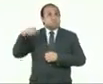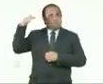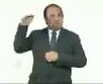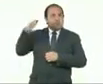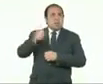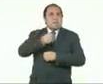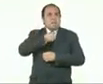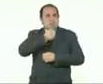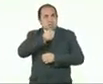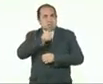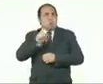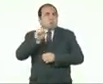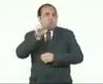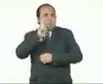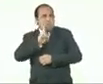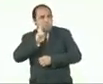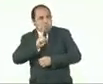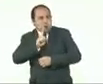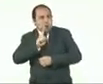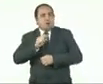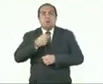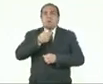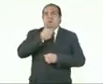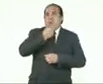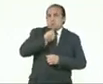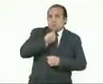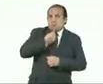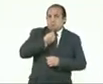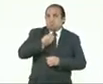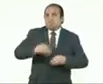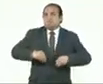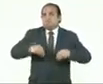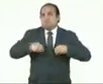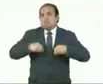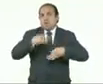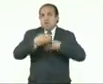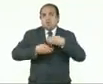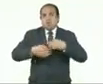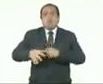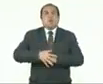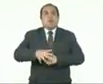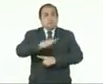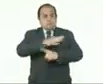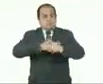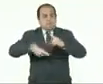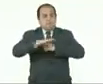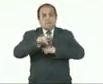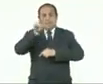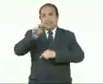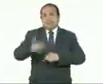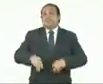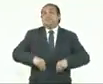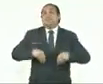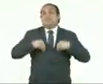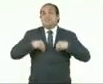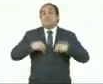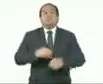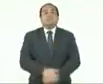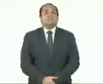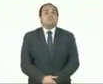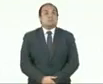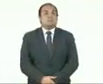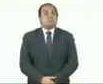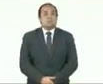de una mujer, la vida del hombre, en todos los aspectos y realidades de la vida. Que